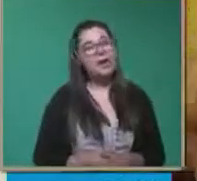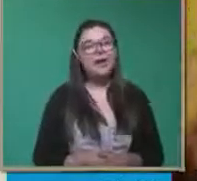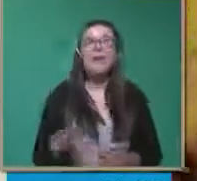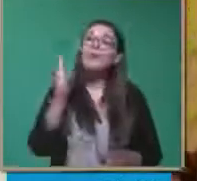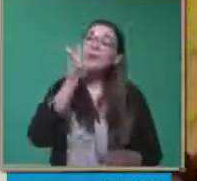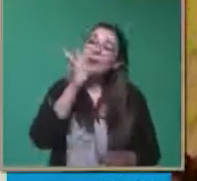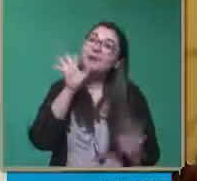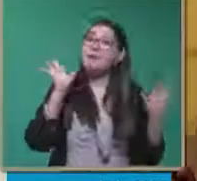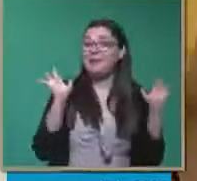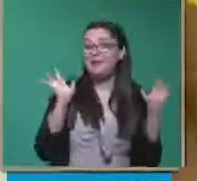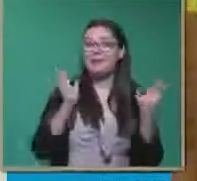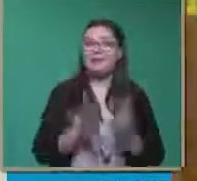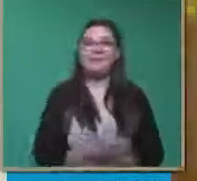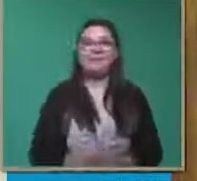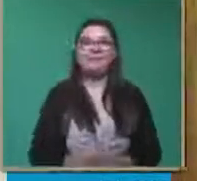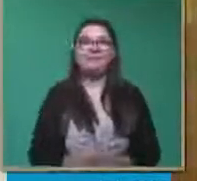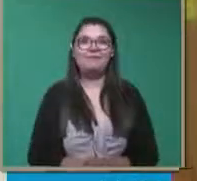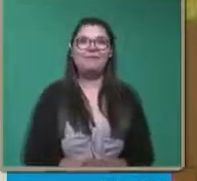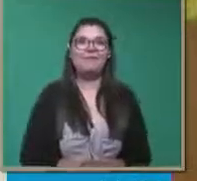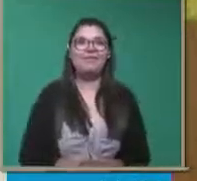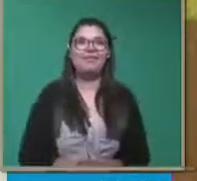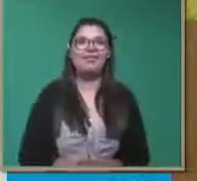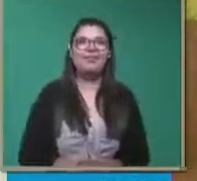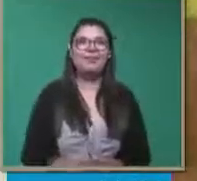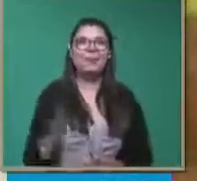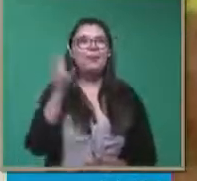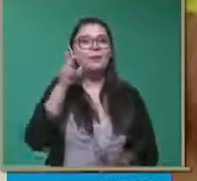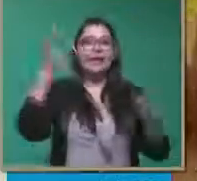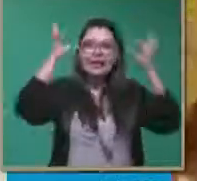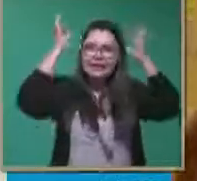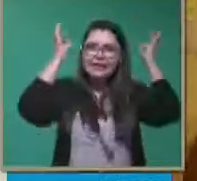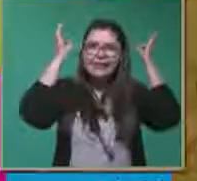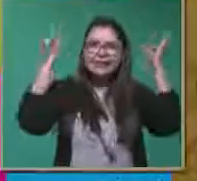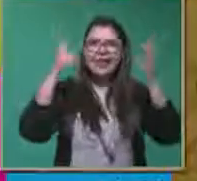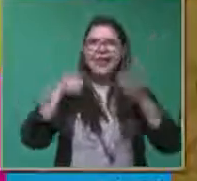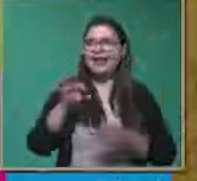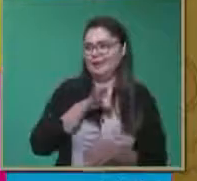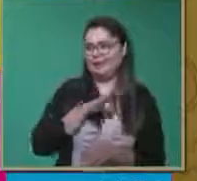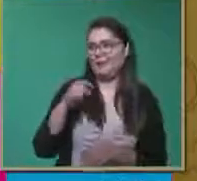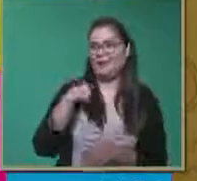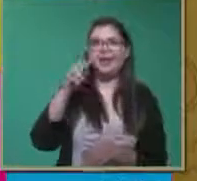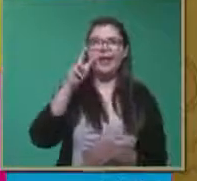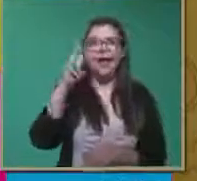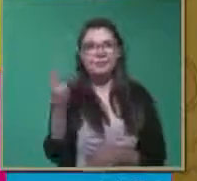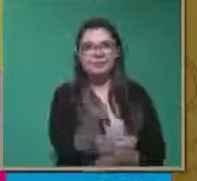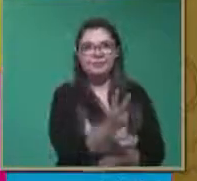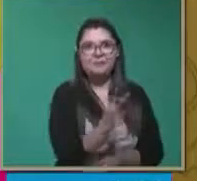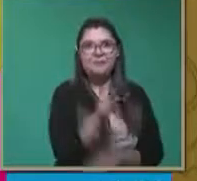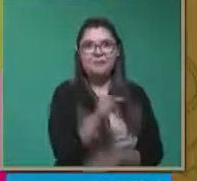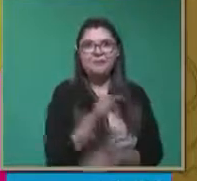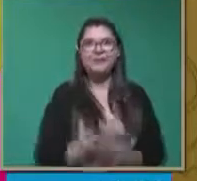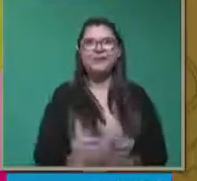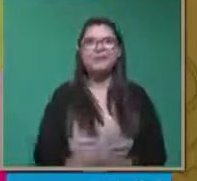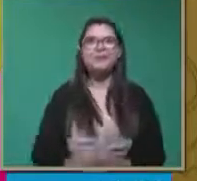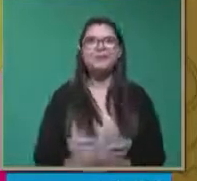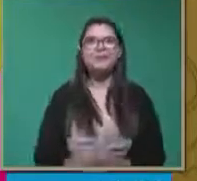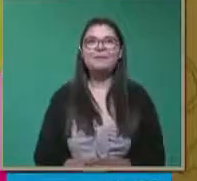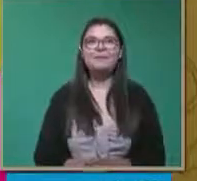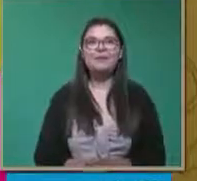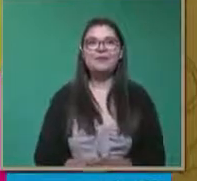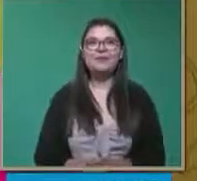¿Cómo le quedó? Ahora sí, vamos a quitar el pañuelo a la maestra para que vea cómo quedó su